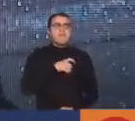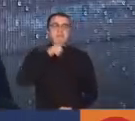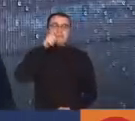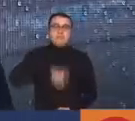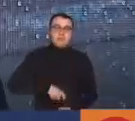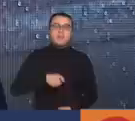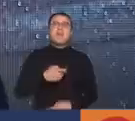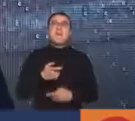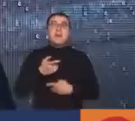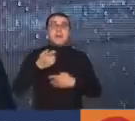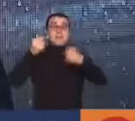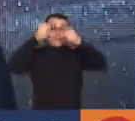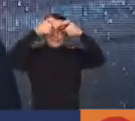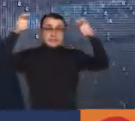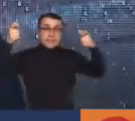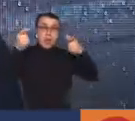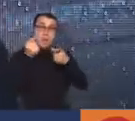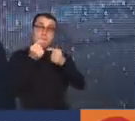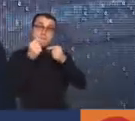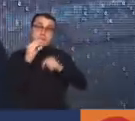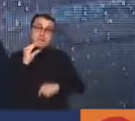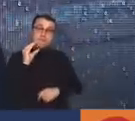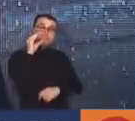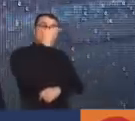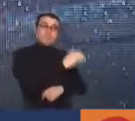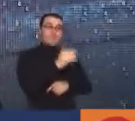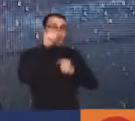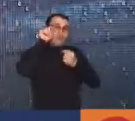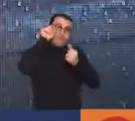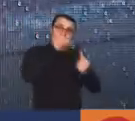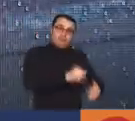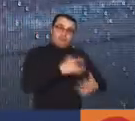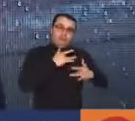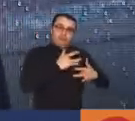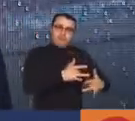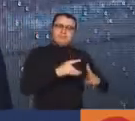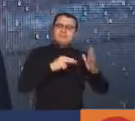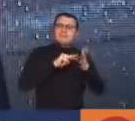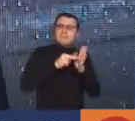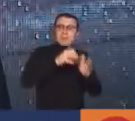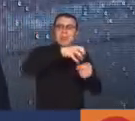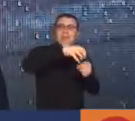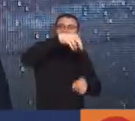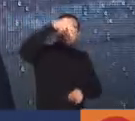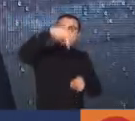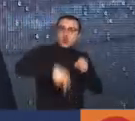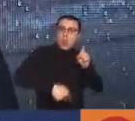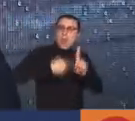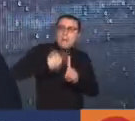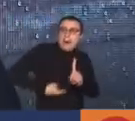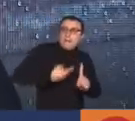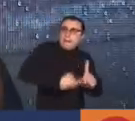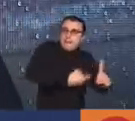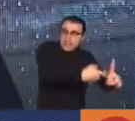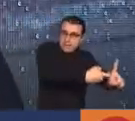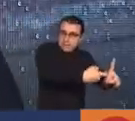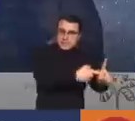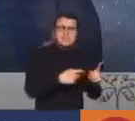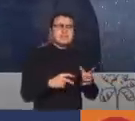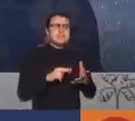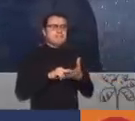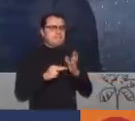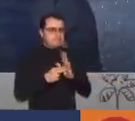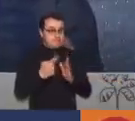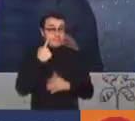una ayuda del Estado. A eso le hemos llamado renta ciudadana, que a diferencia de lo que hacían